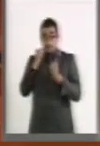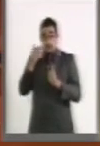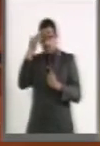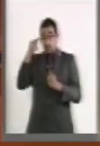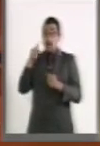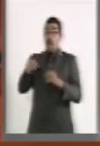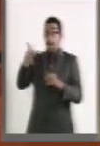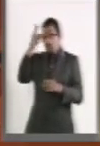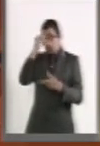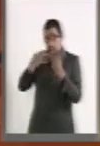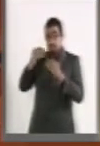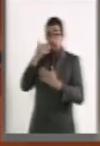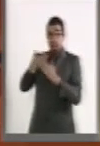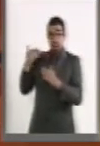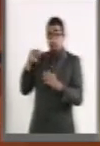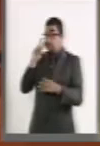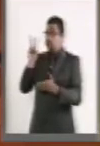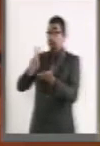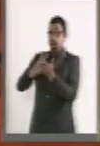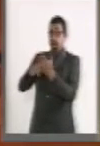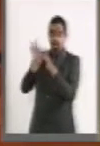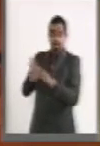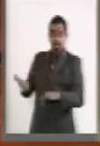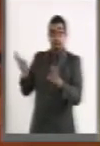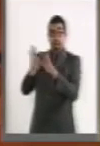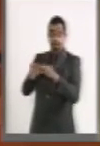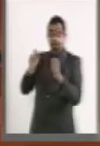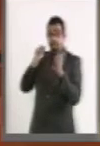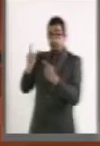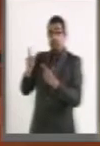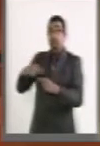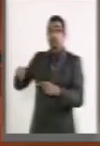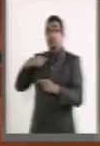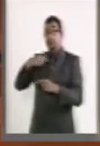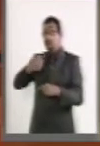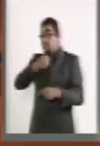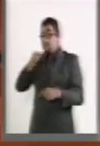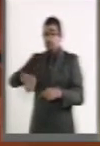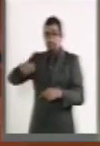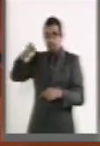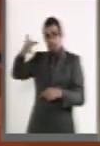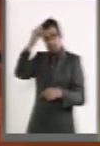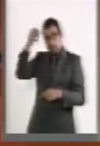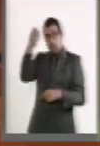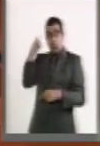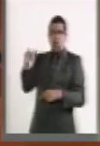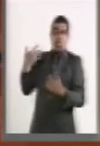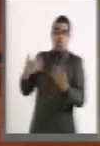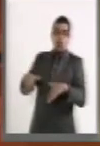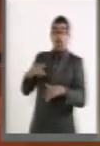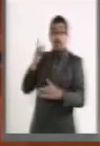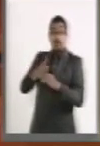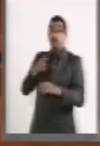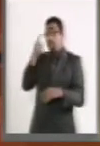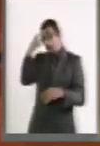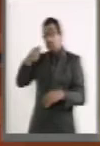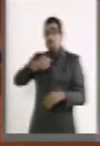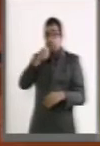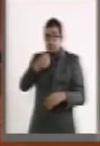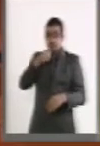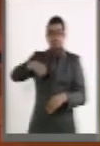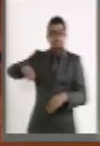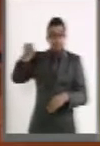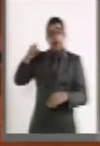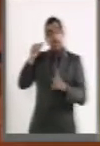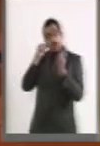previo significa reconocer la riqueza y la sabiduría de las experiencias vividas. No basta con que a las personas mayores se